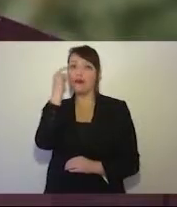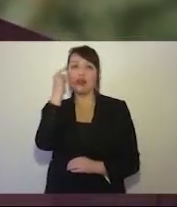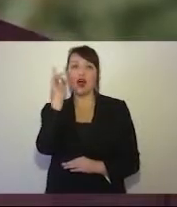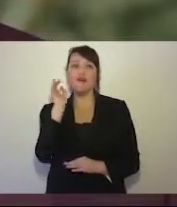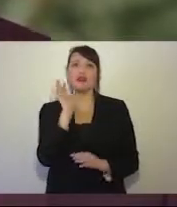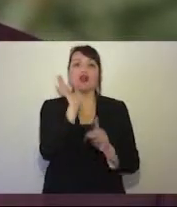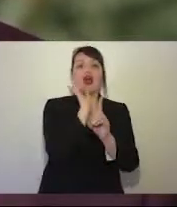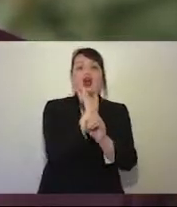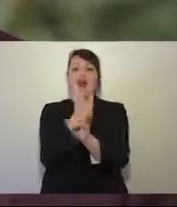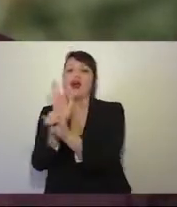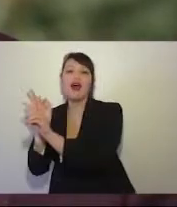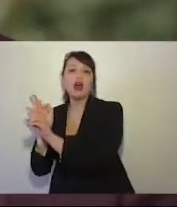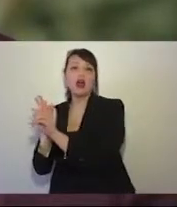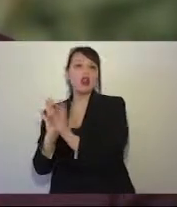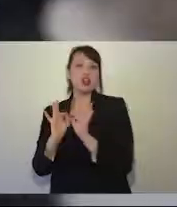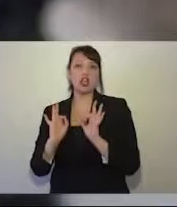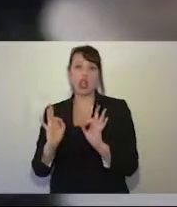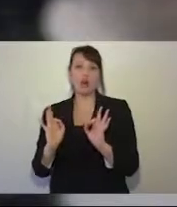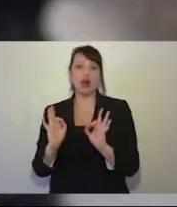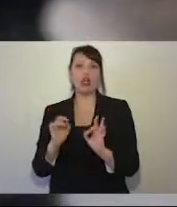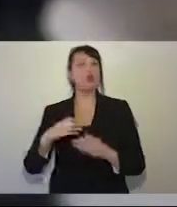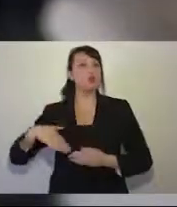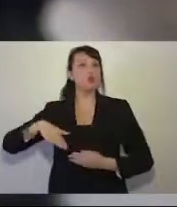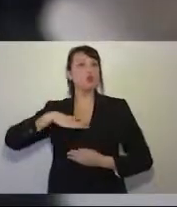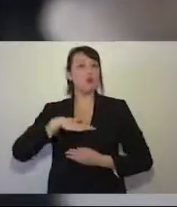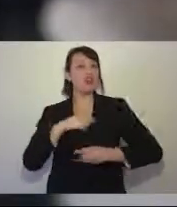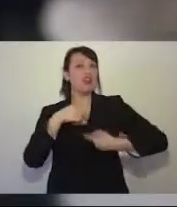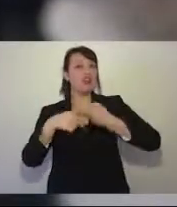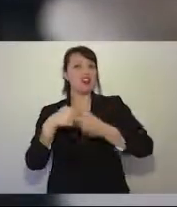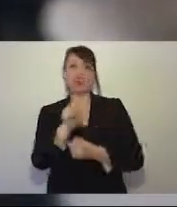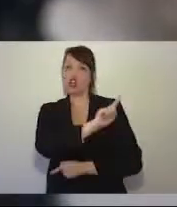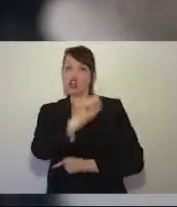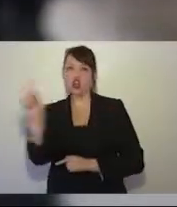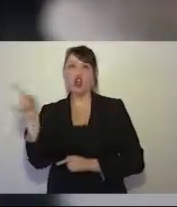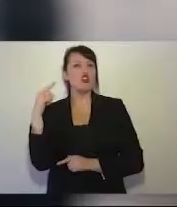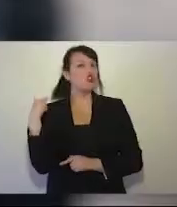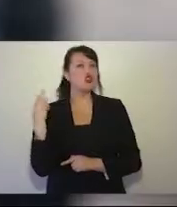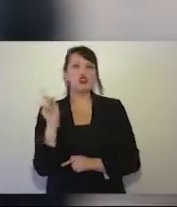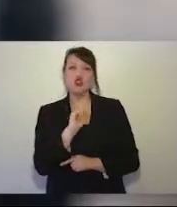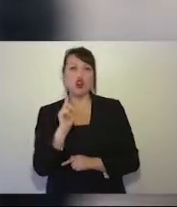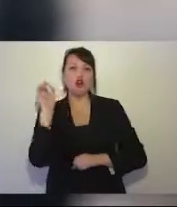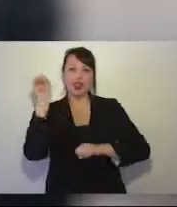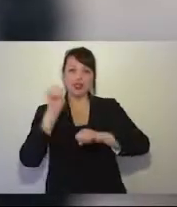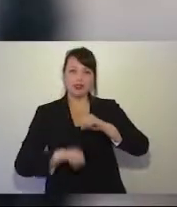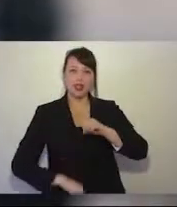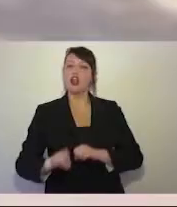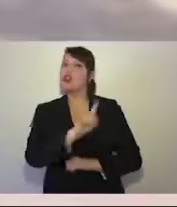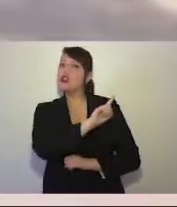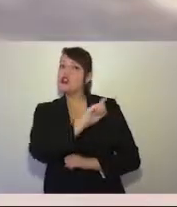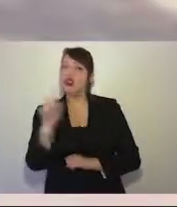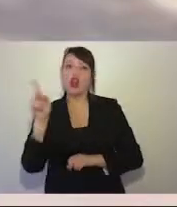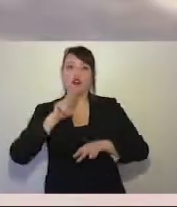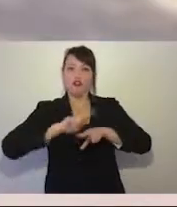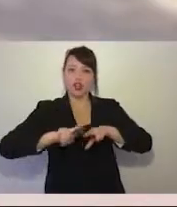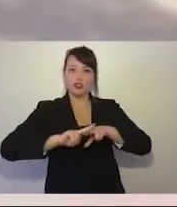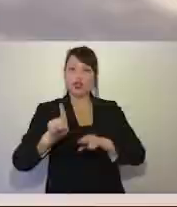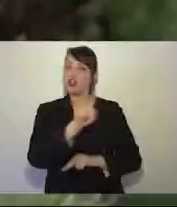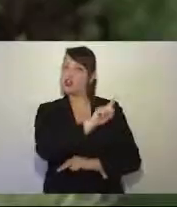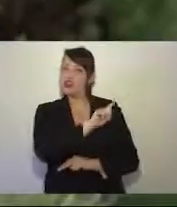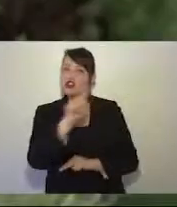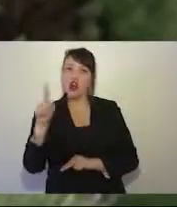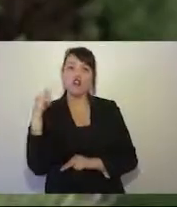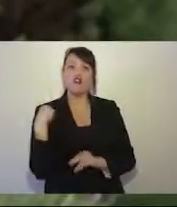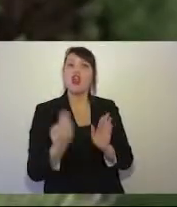Antes se pensaba que acosar era normal. Nuestra generación, no. No lo voy a aceptar. No lo voy a